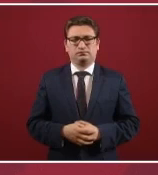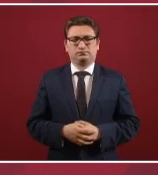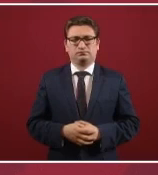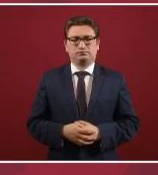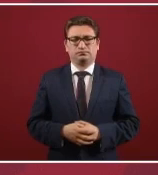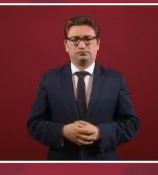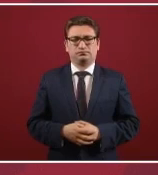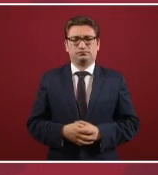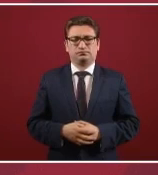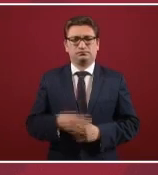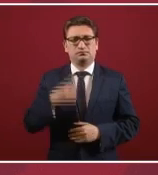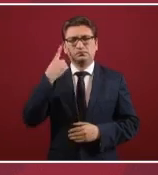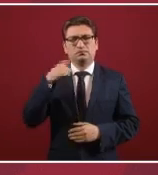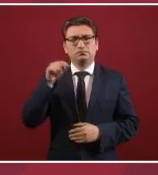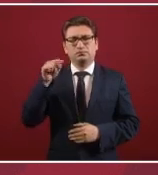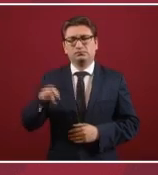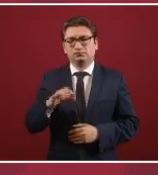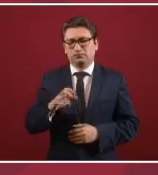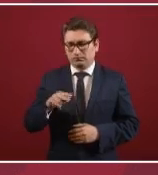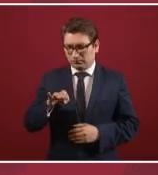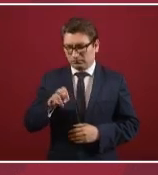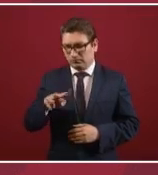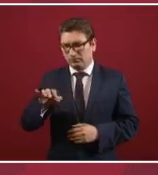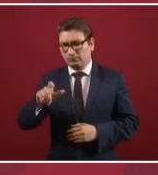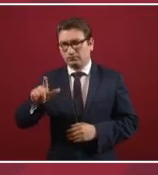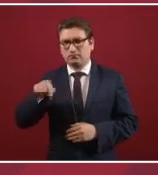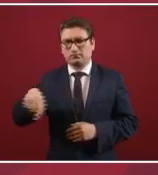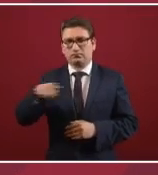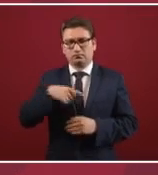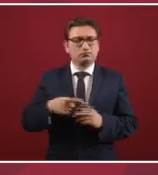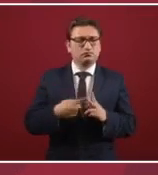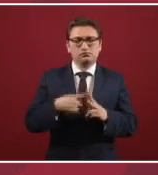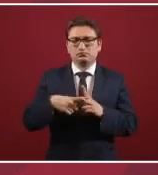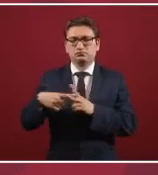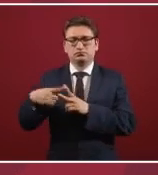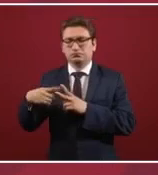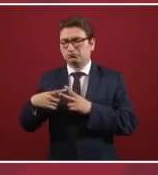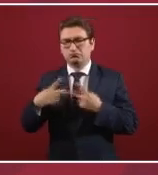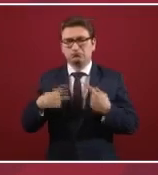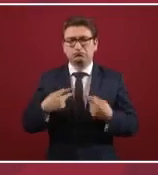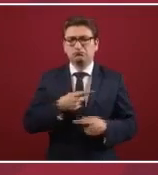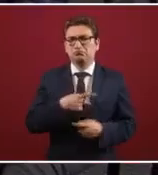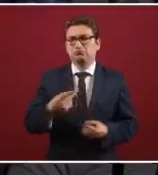tener al coneval al instituto que mide la pobreza